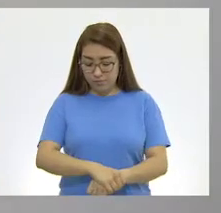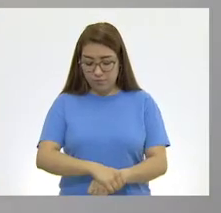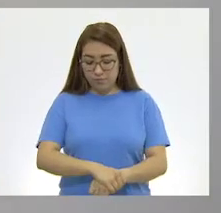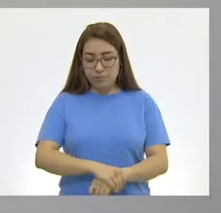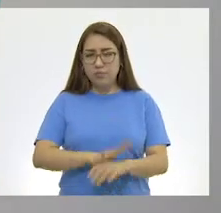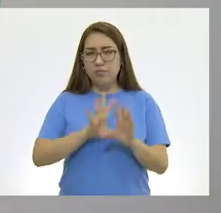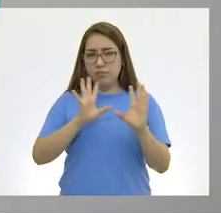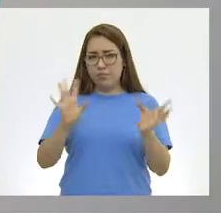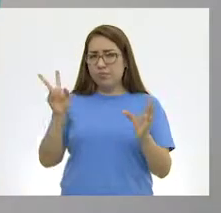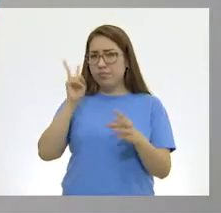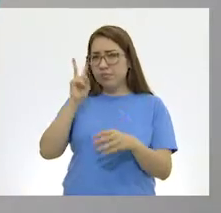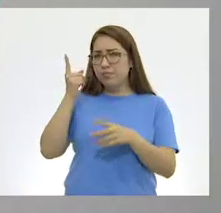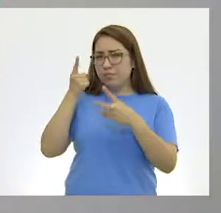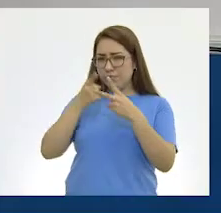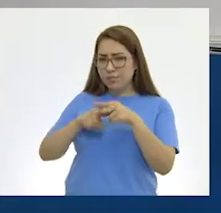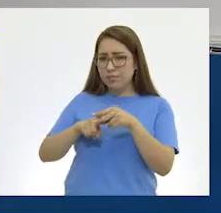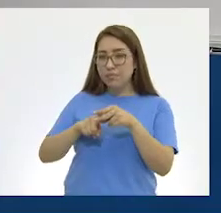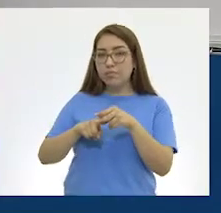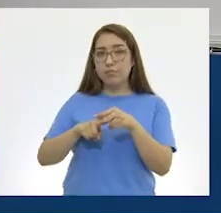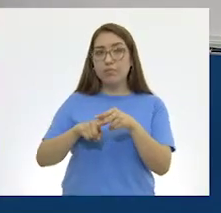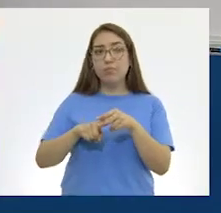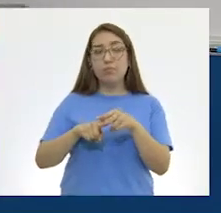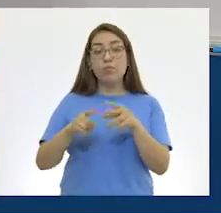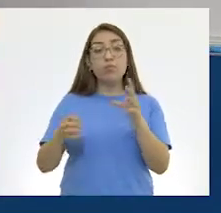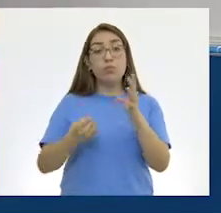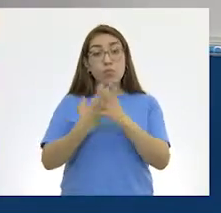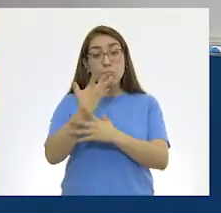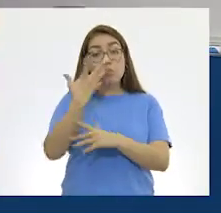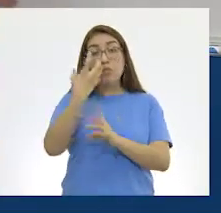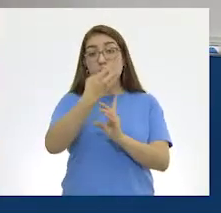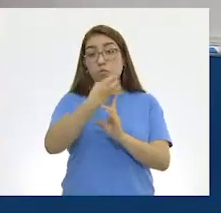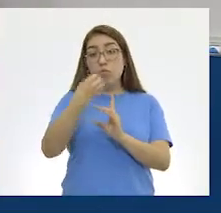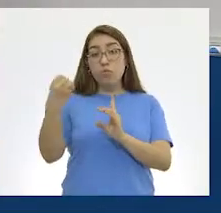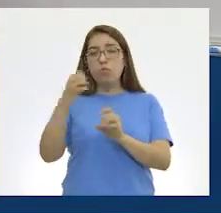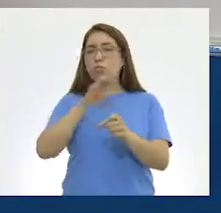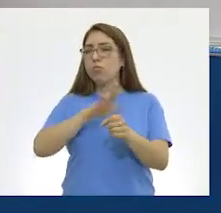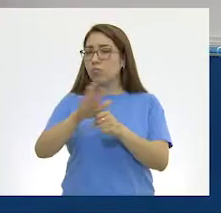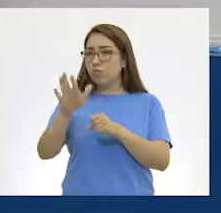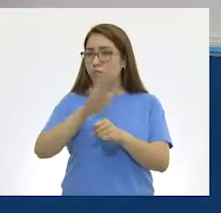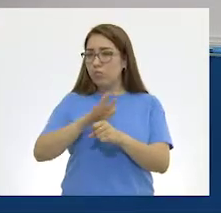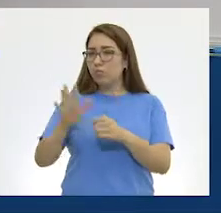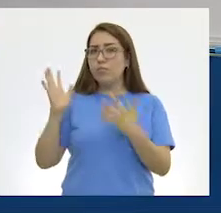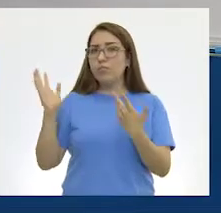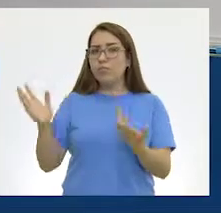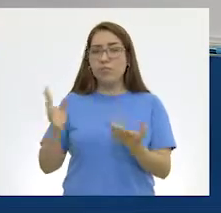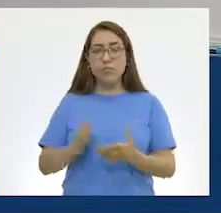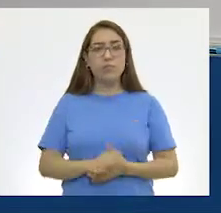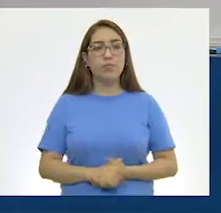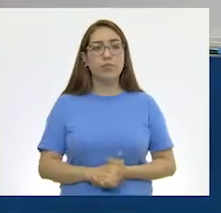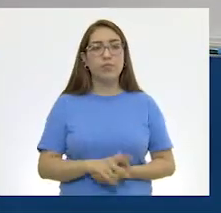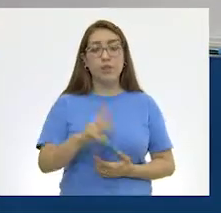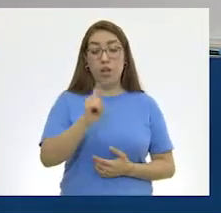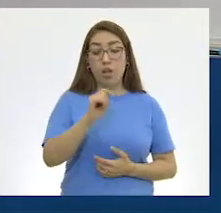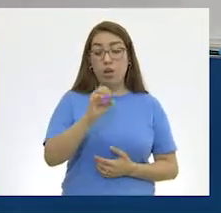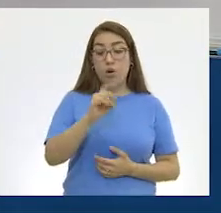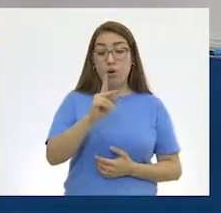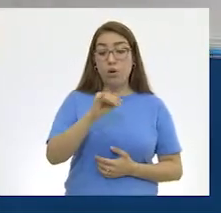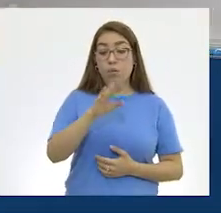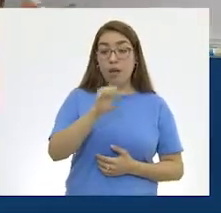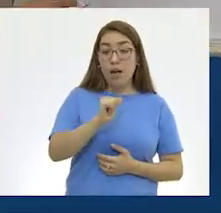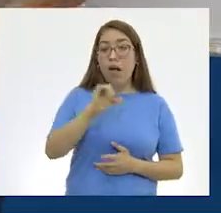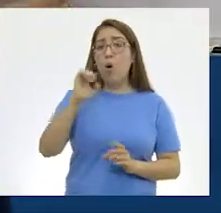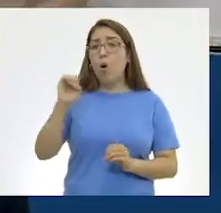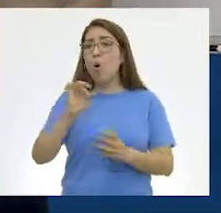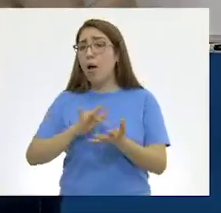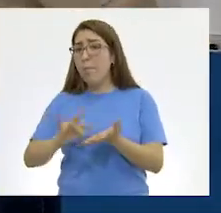Aquí vamos a iniciar una tercera oración que sería ¿de qué, Raulito? ¿Tópica o de apoyo? De